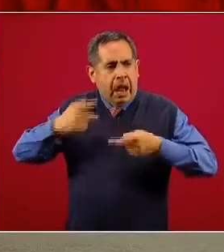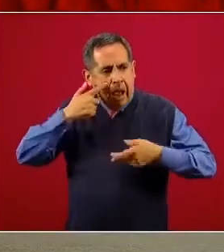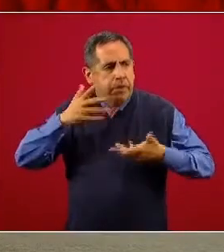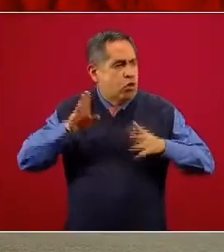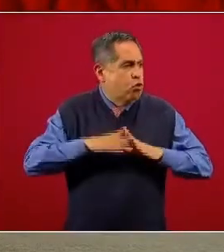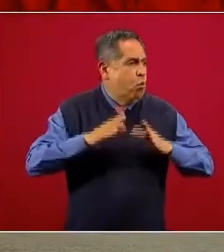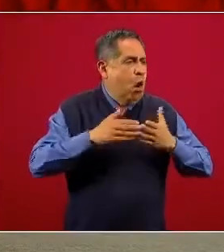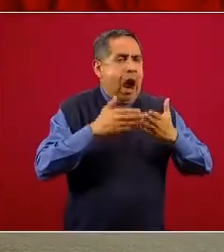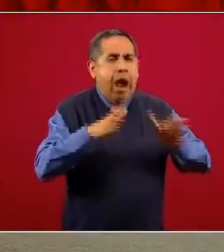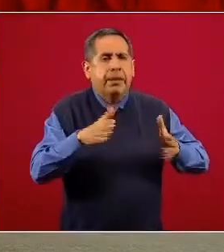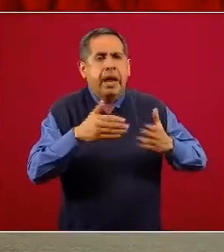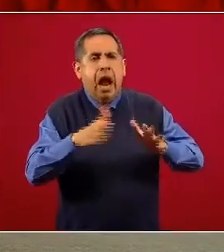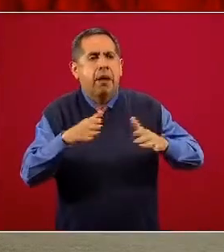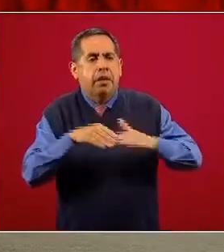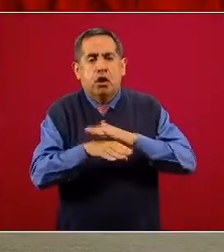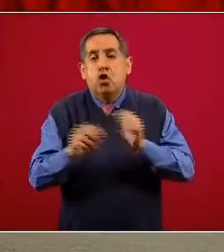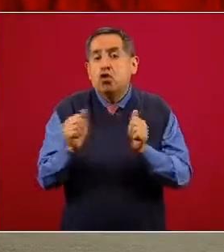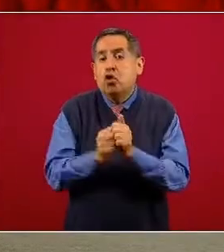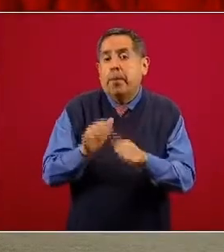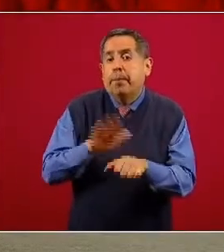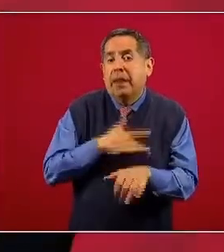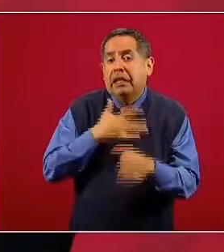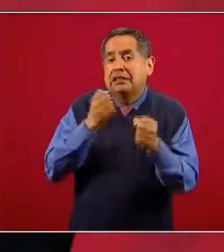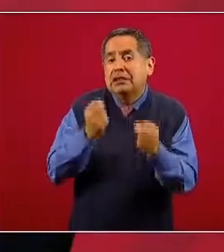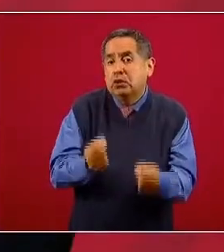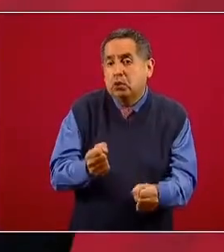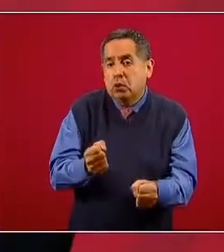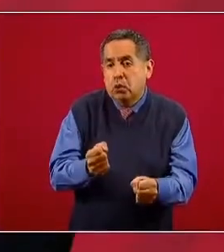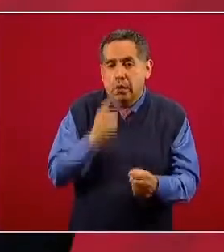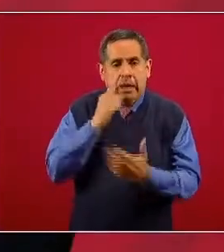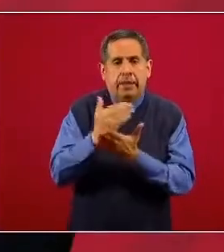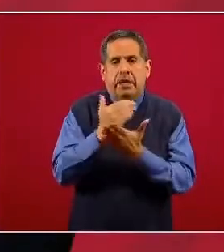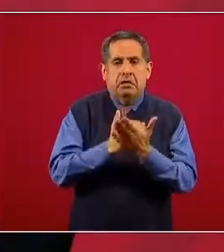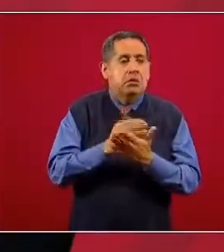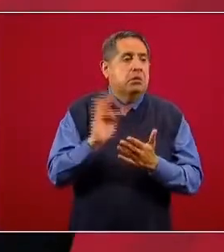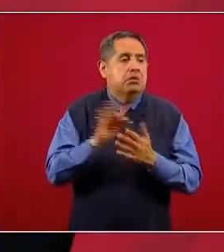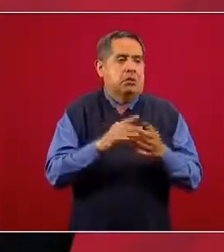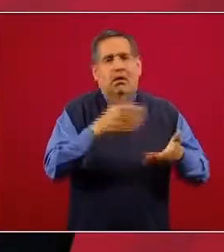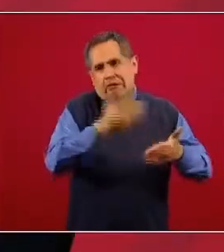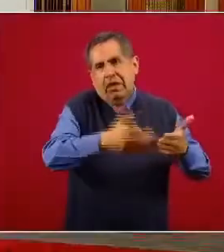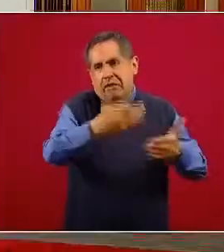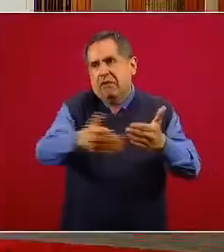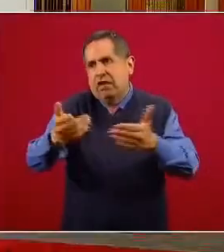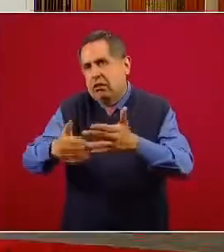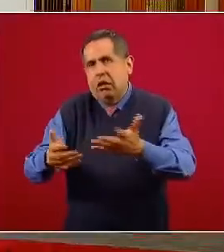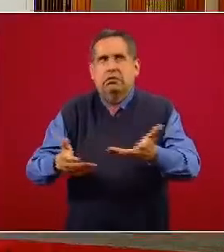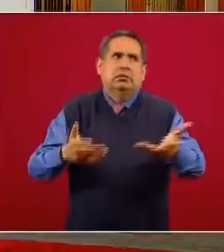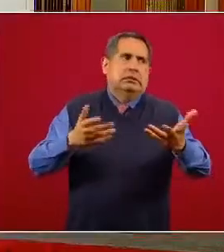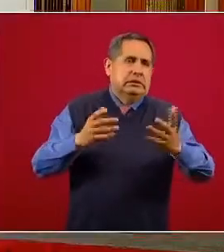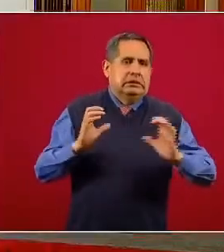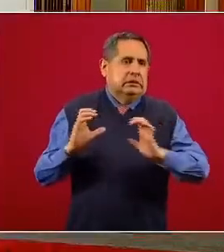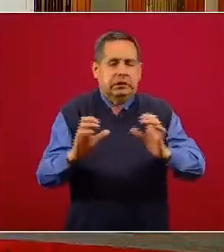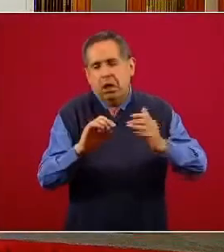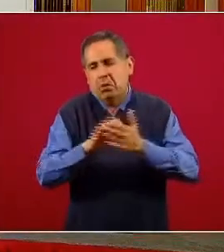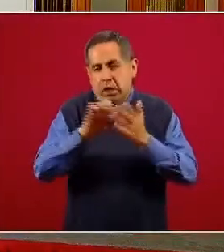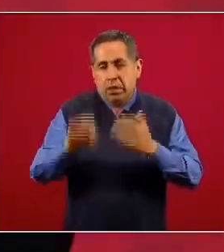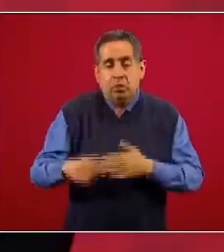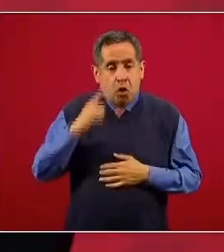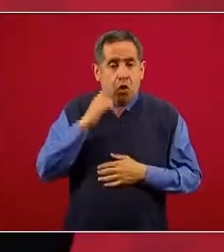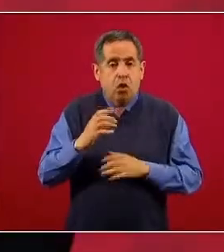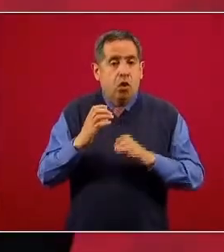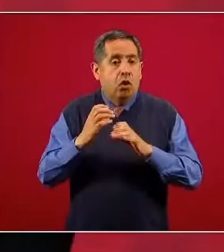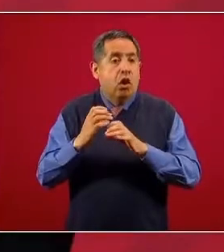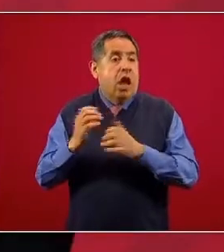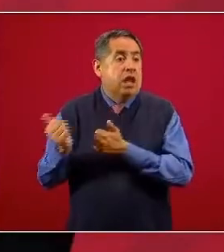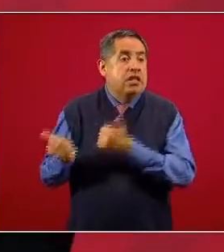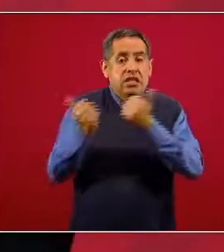retorno en una forma segura para paliar las carencias con algunos elementos, por ejemplo, el transporte